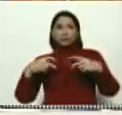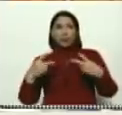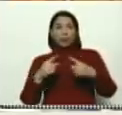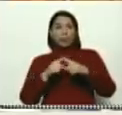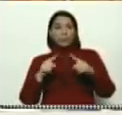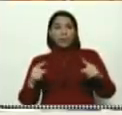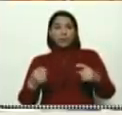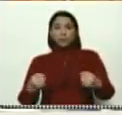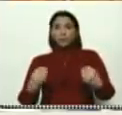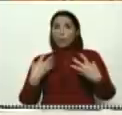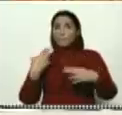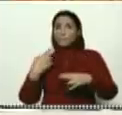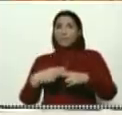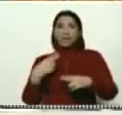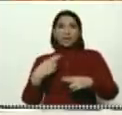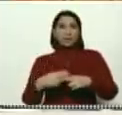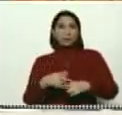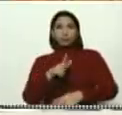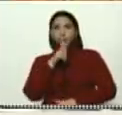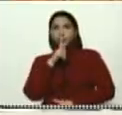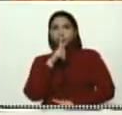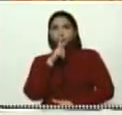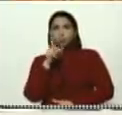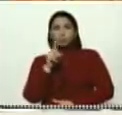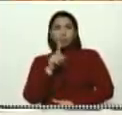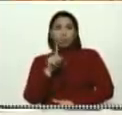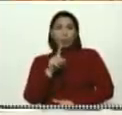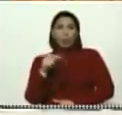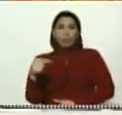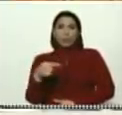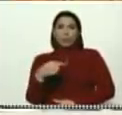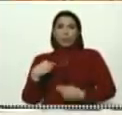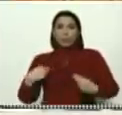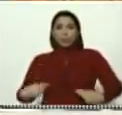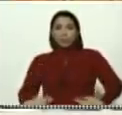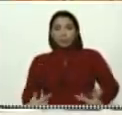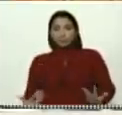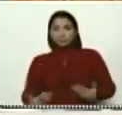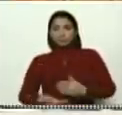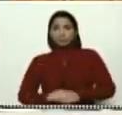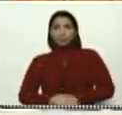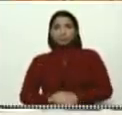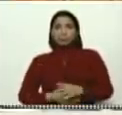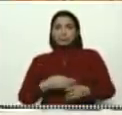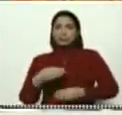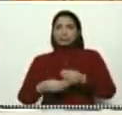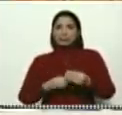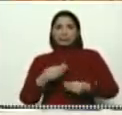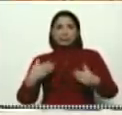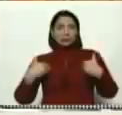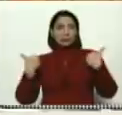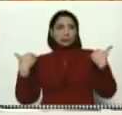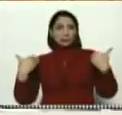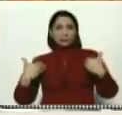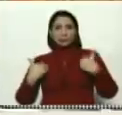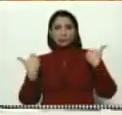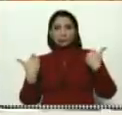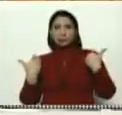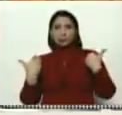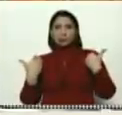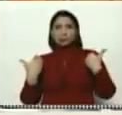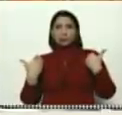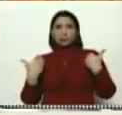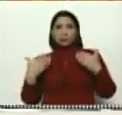virus peligroso. No por menos la humanidad está siendo afectada en su